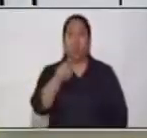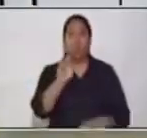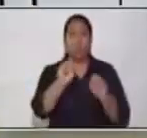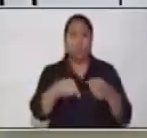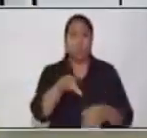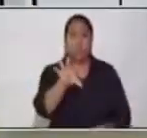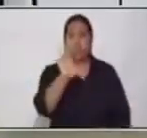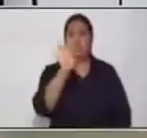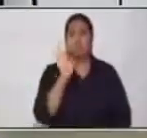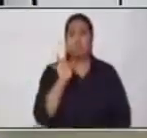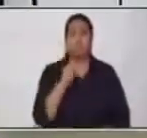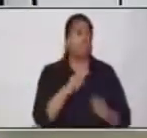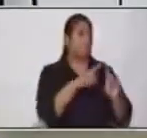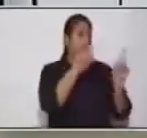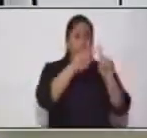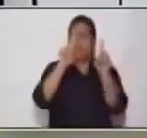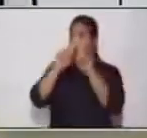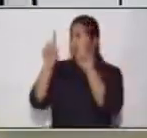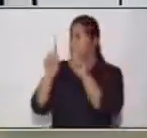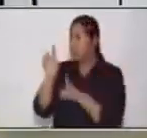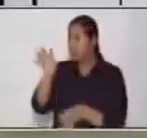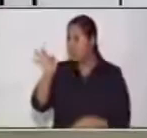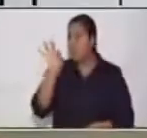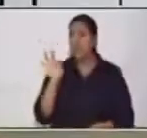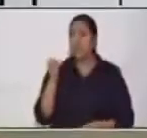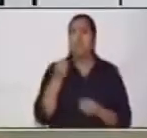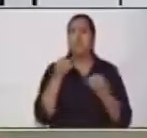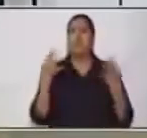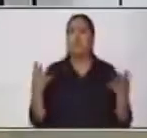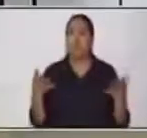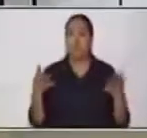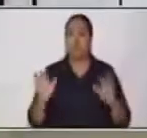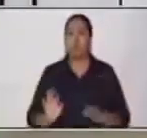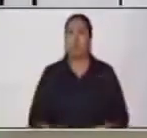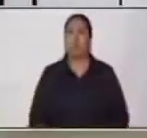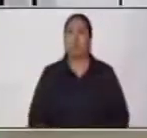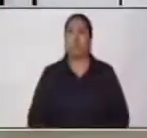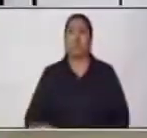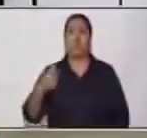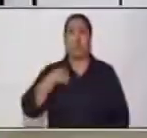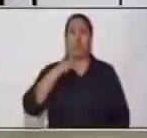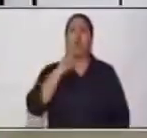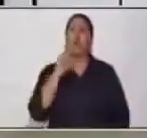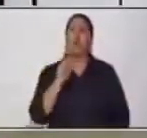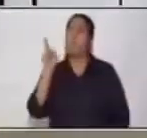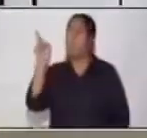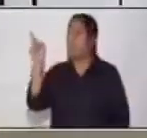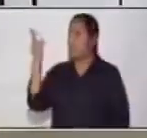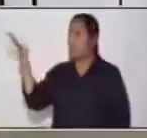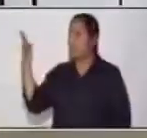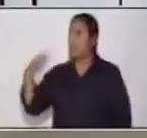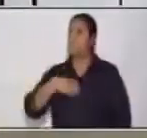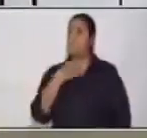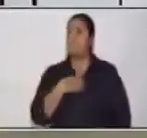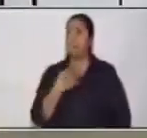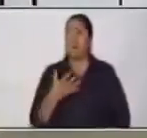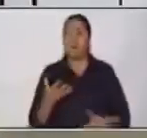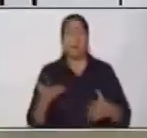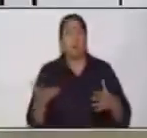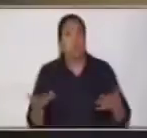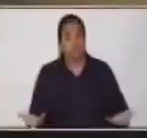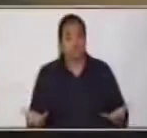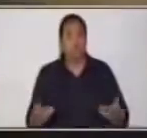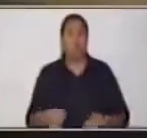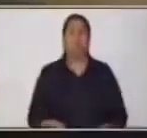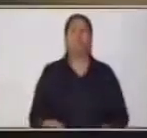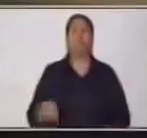puedo elegir un valor, todos podemos elegir un valor distinto. Pero hoy vamos a preguntarle a nuestro profesor, ¿qué valor quiere darle? Bueno, comúnmente estos